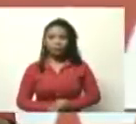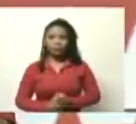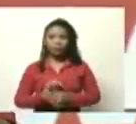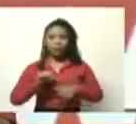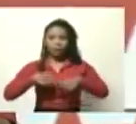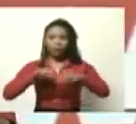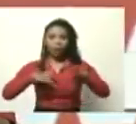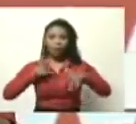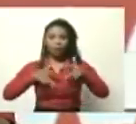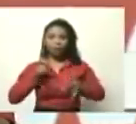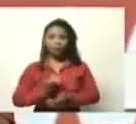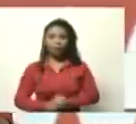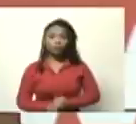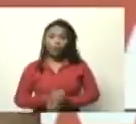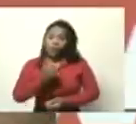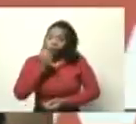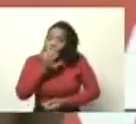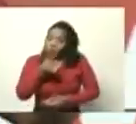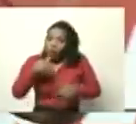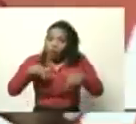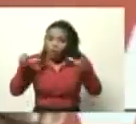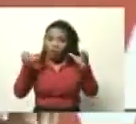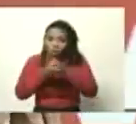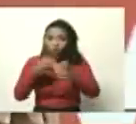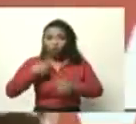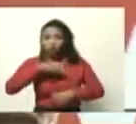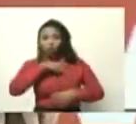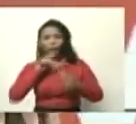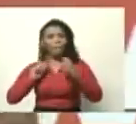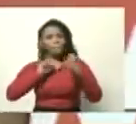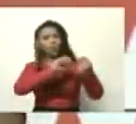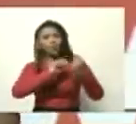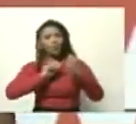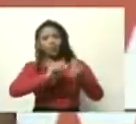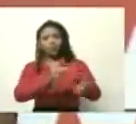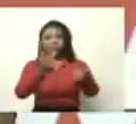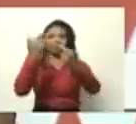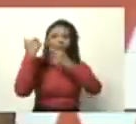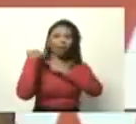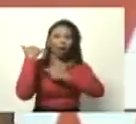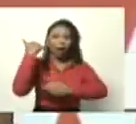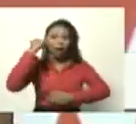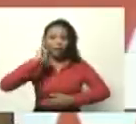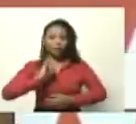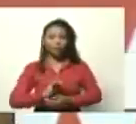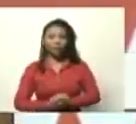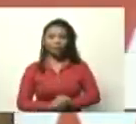en esta actividad. Bueno, en esta reunión hemos discutido la responsabilidad que tenemos.